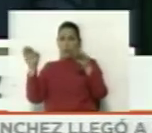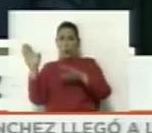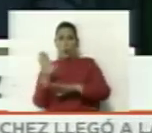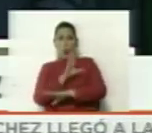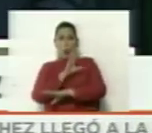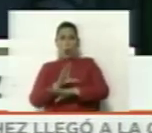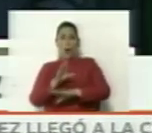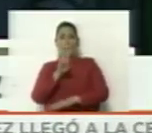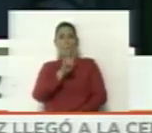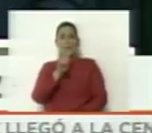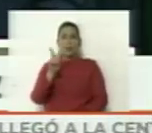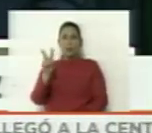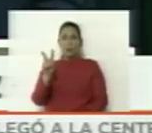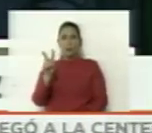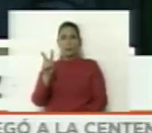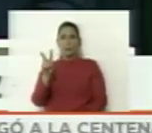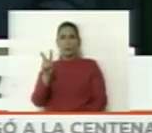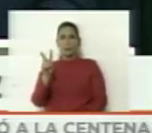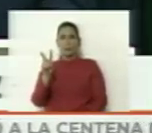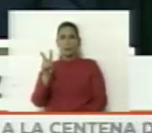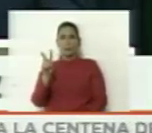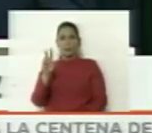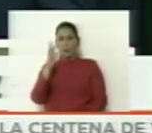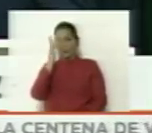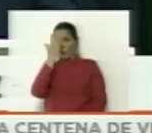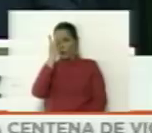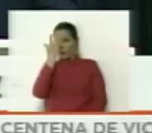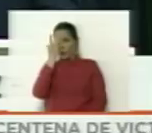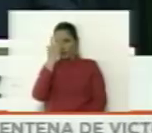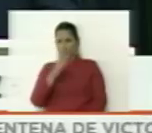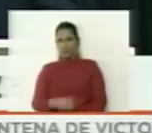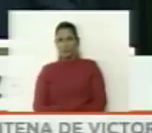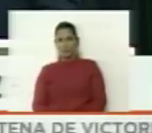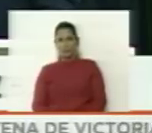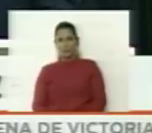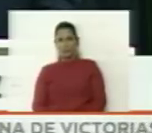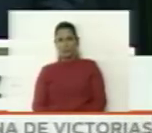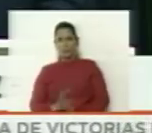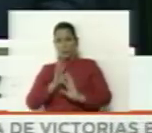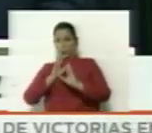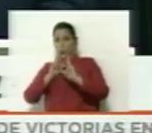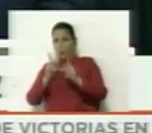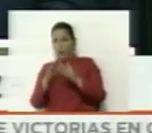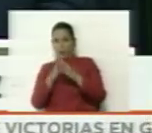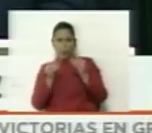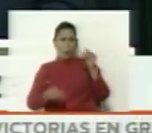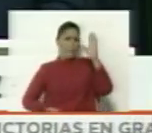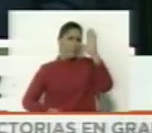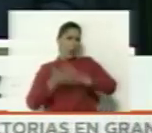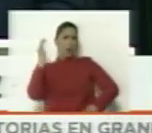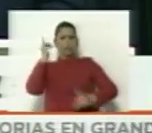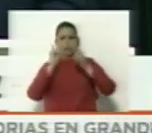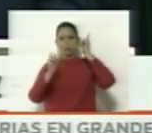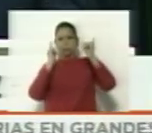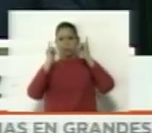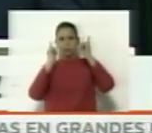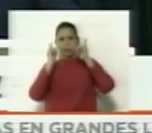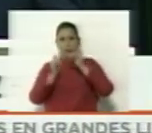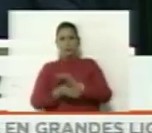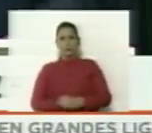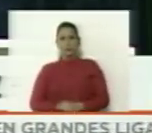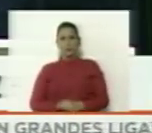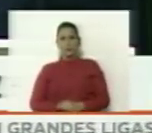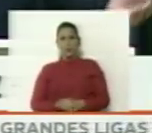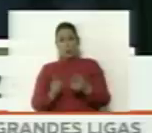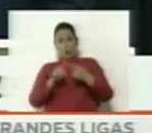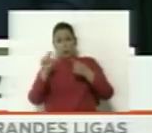el 22 de febrero, todos ellos se fueron de rumba. El señor